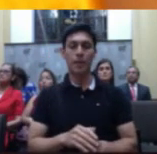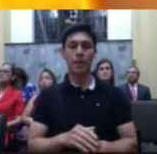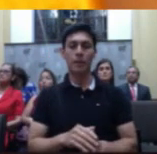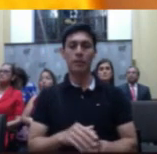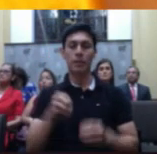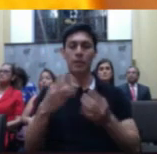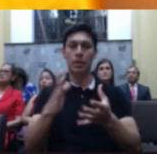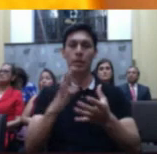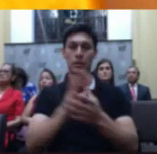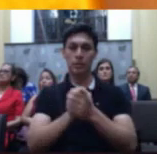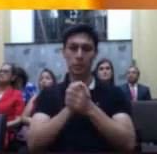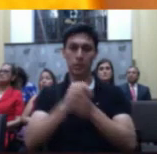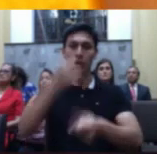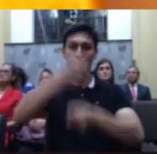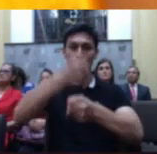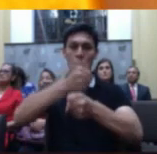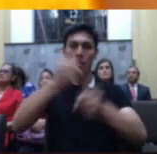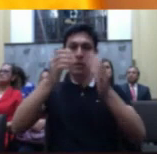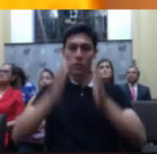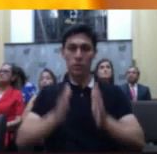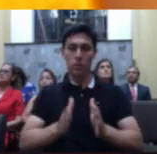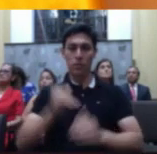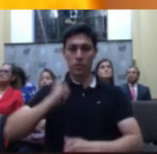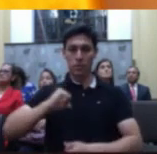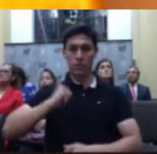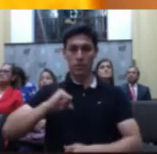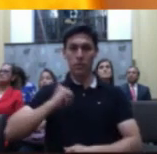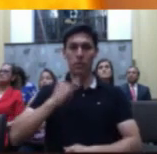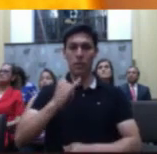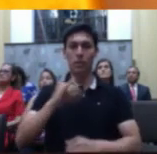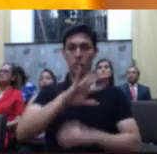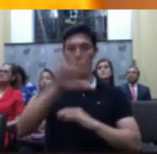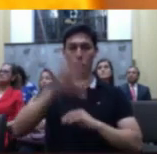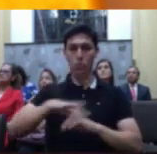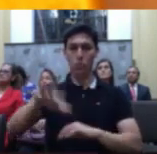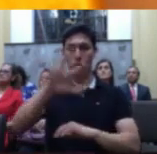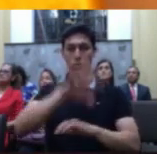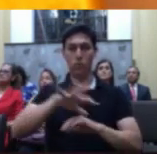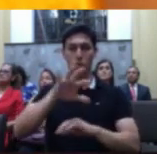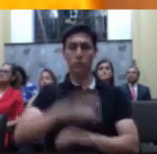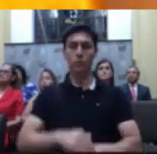el saludo a los trabajadores de la municipalidad y vecinos de dicha comuna.